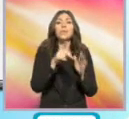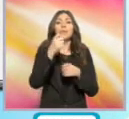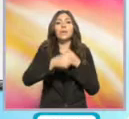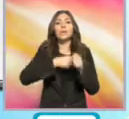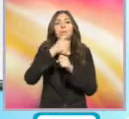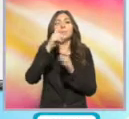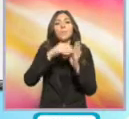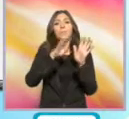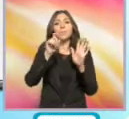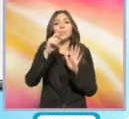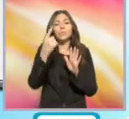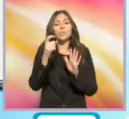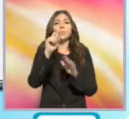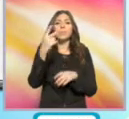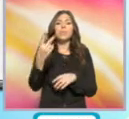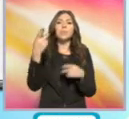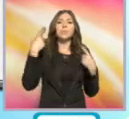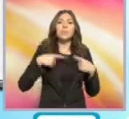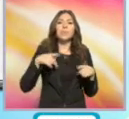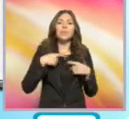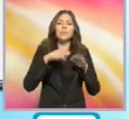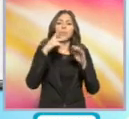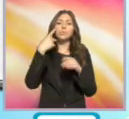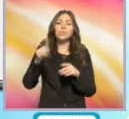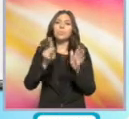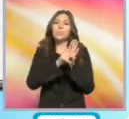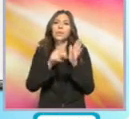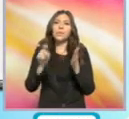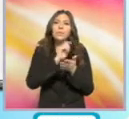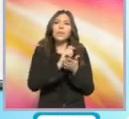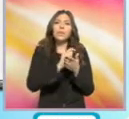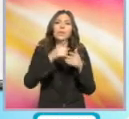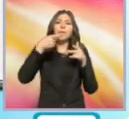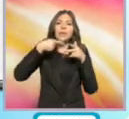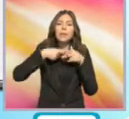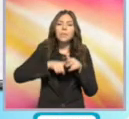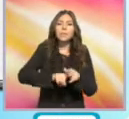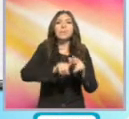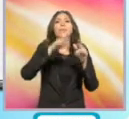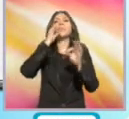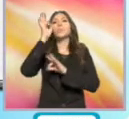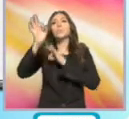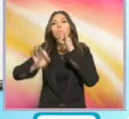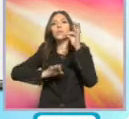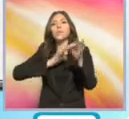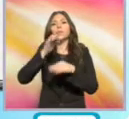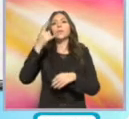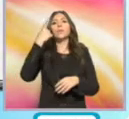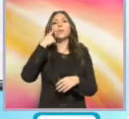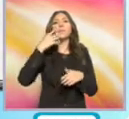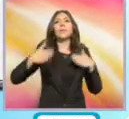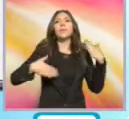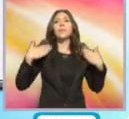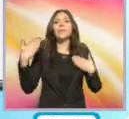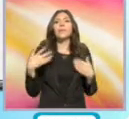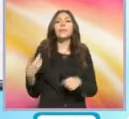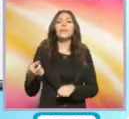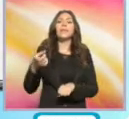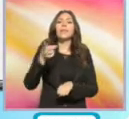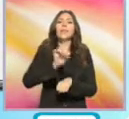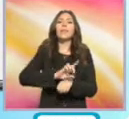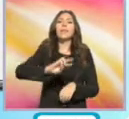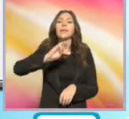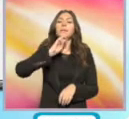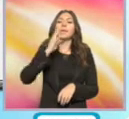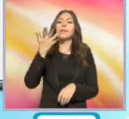1921-22, unos periodistas del periódico empiezan la propaganda del festejo al 10 de mayo, el Día